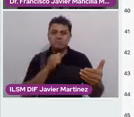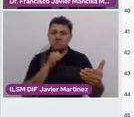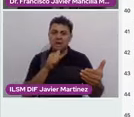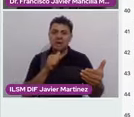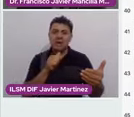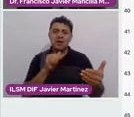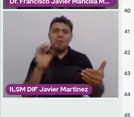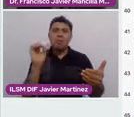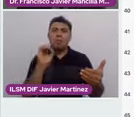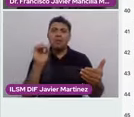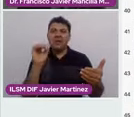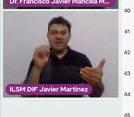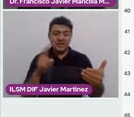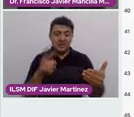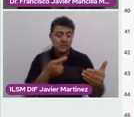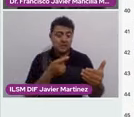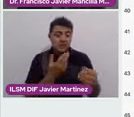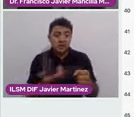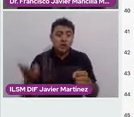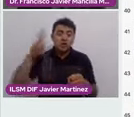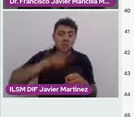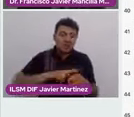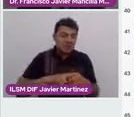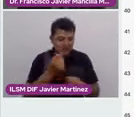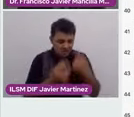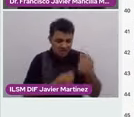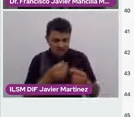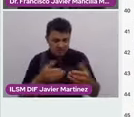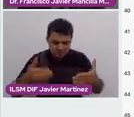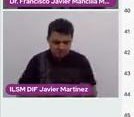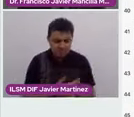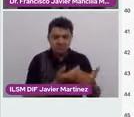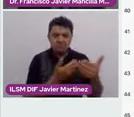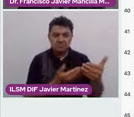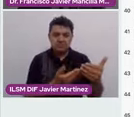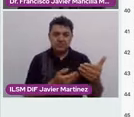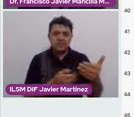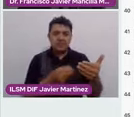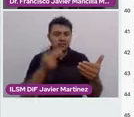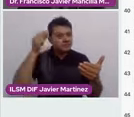hospital, en mi glorioso Hospital Centro Médico Naval, pues